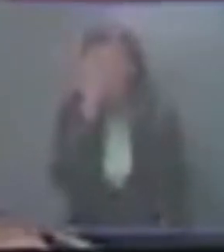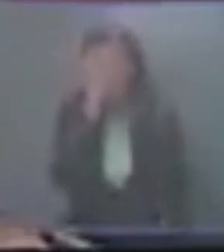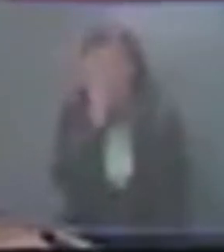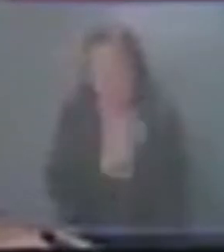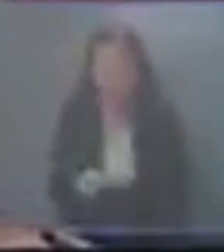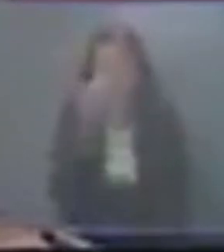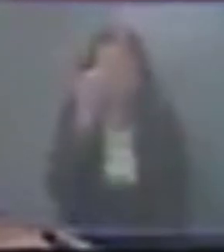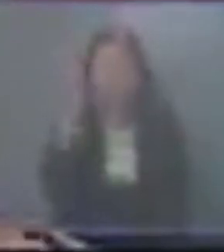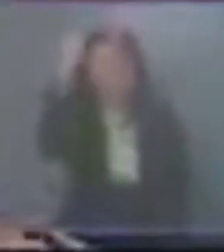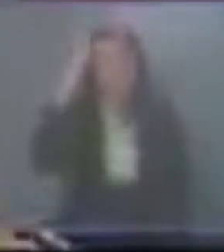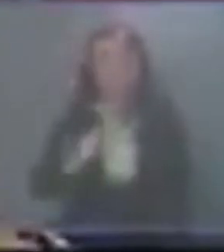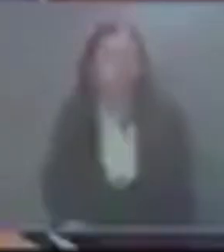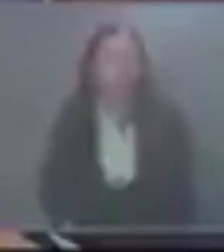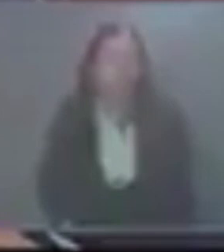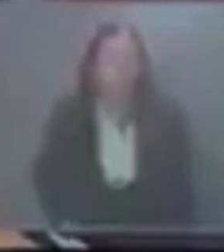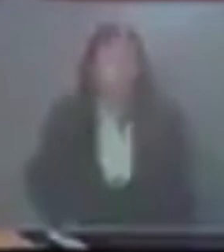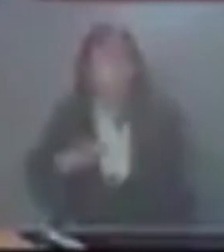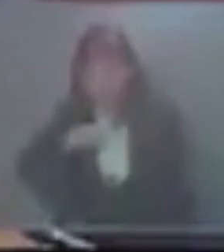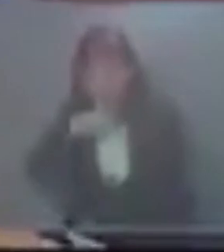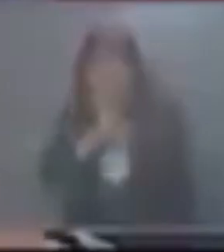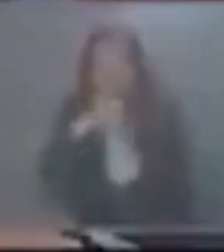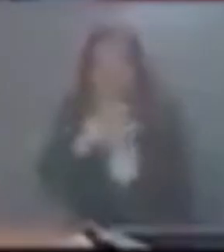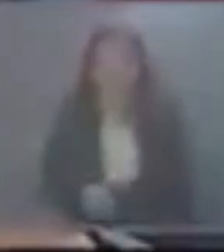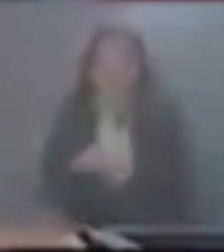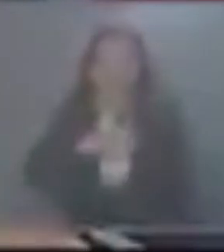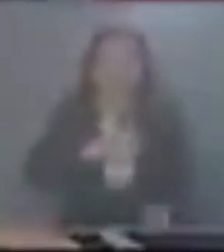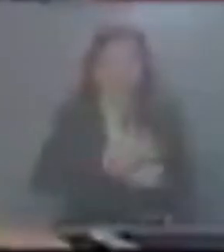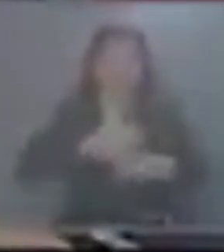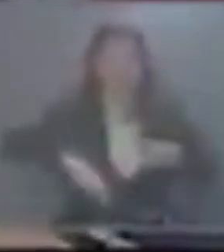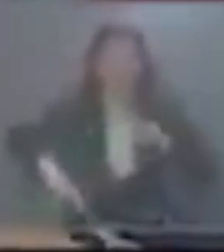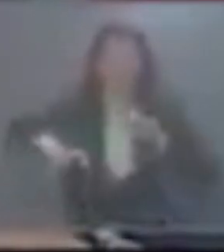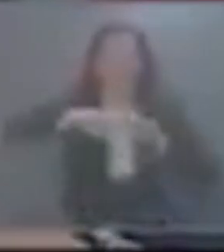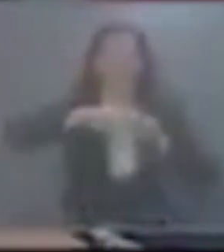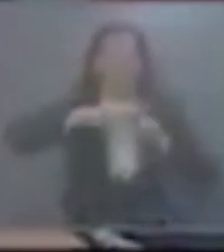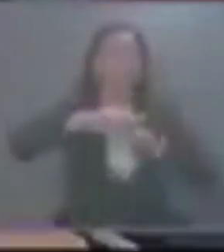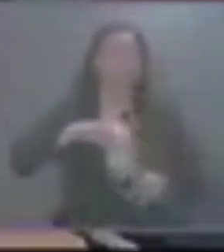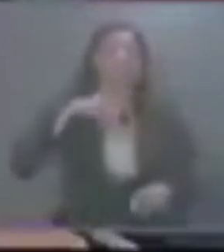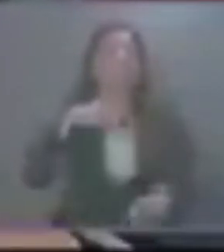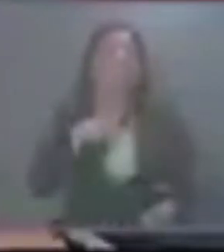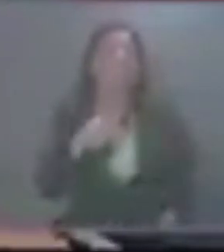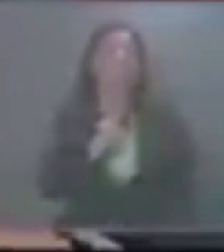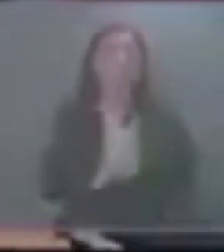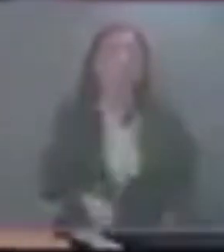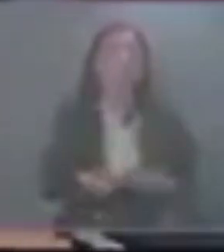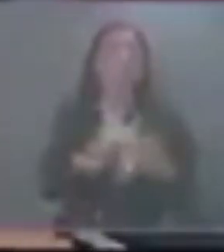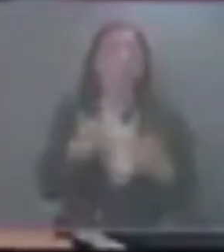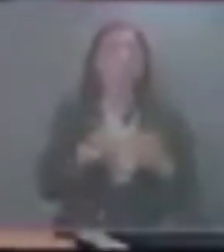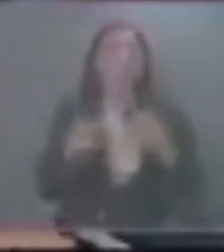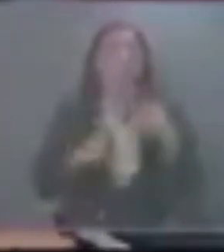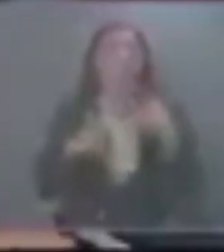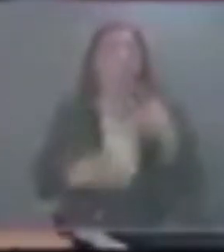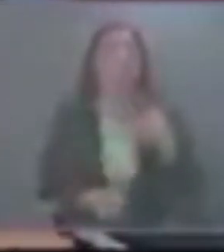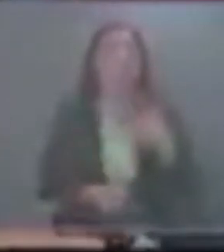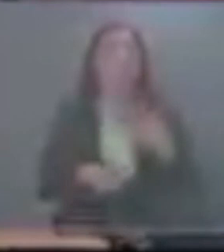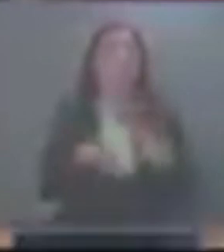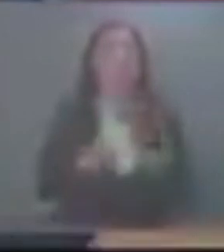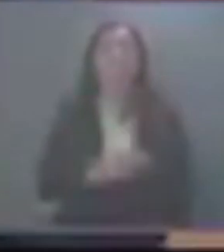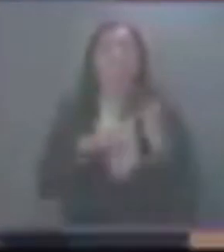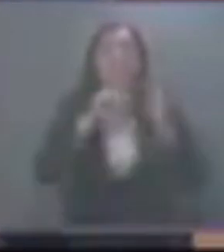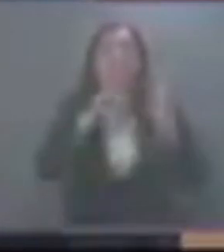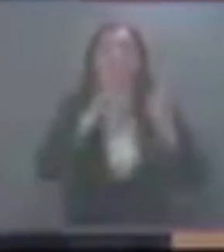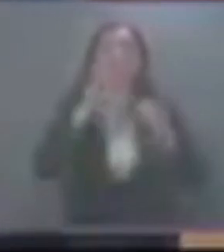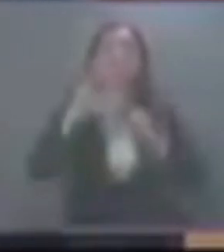soso y hablo con propiedad alianza republicana nacionalista tiene legítimamente casi